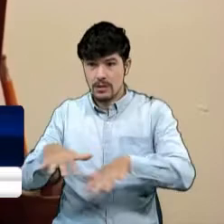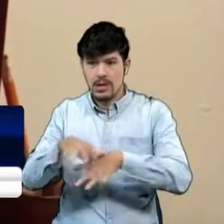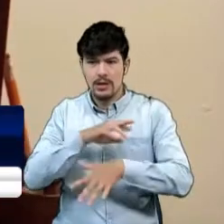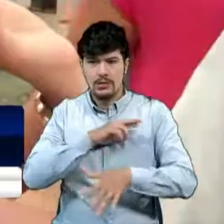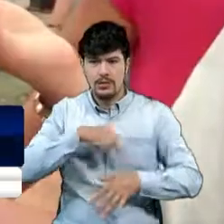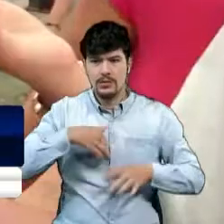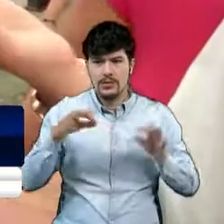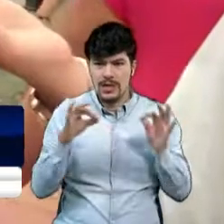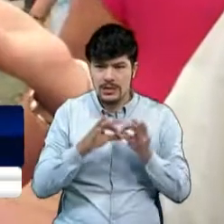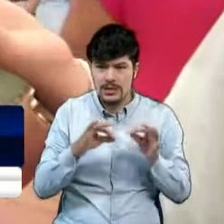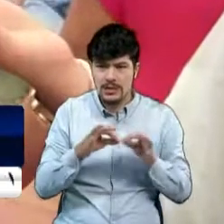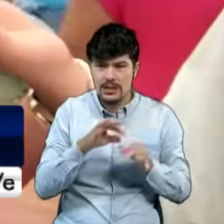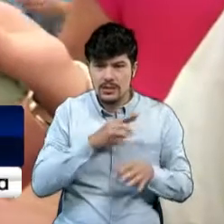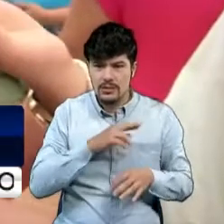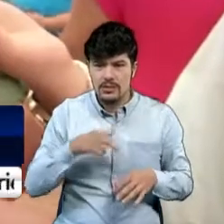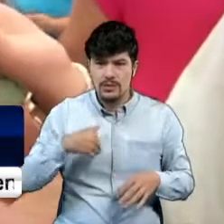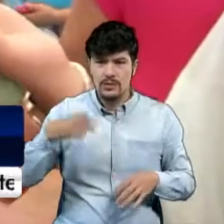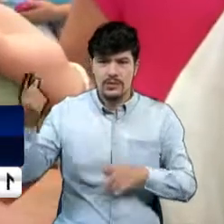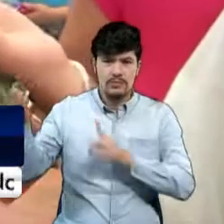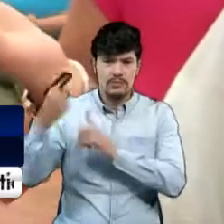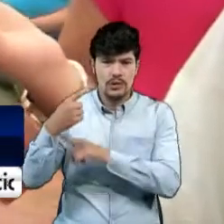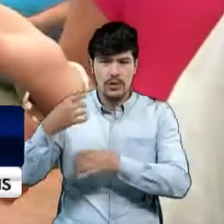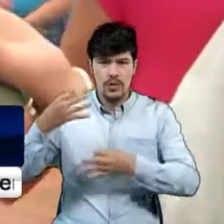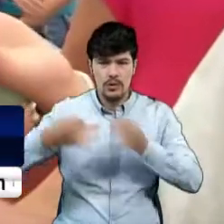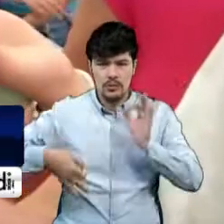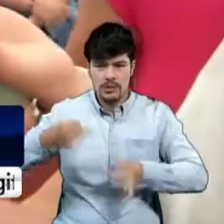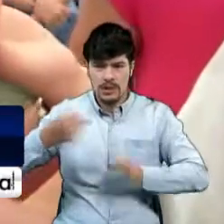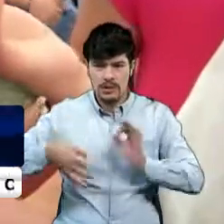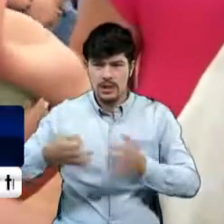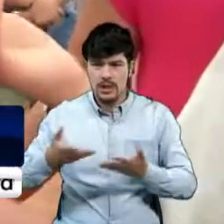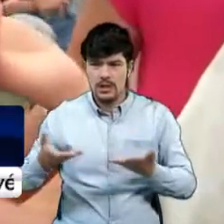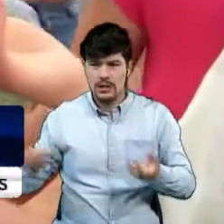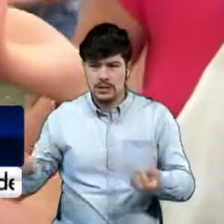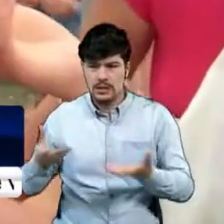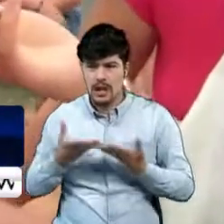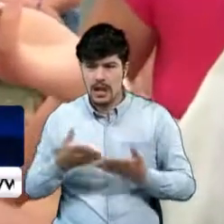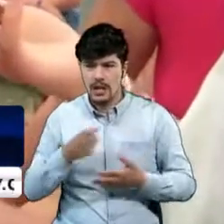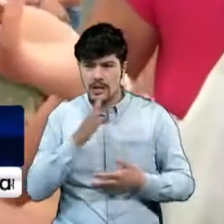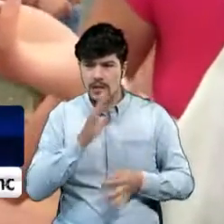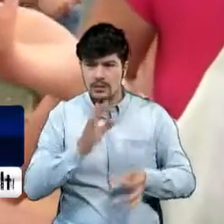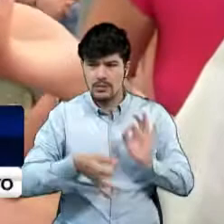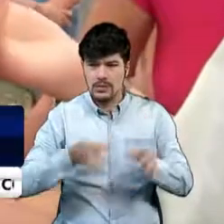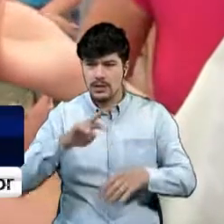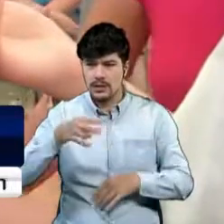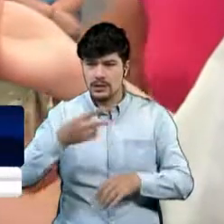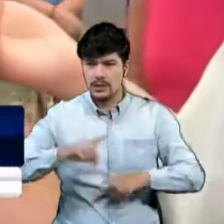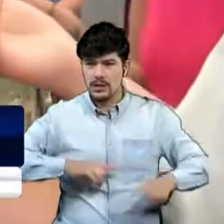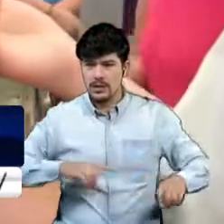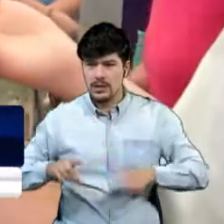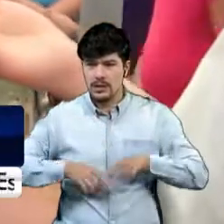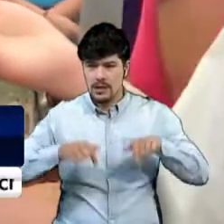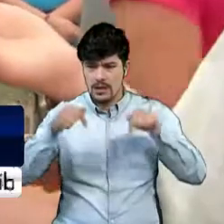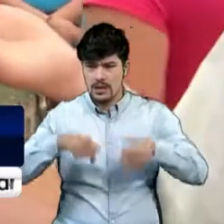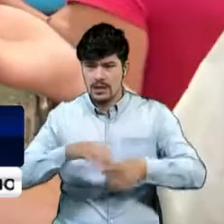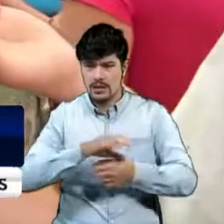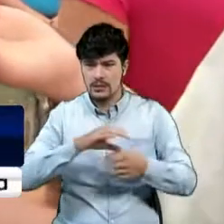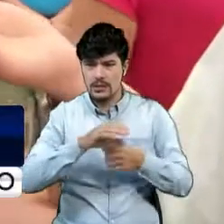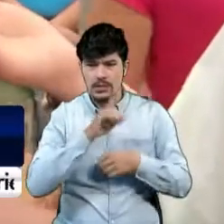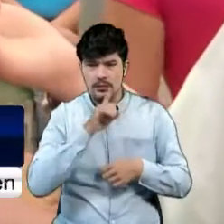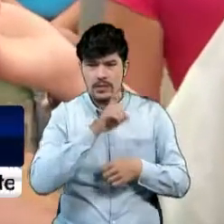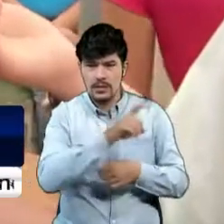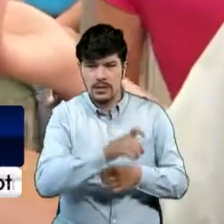simplemente estamos obedeciendo a una orden judicial proferida por el juzgado segundo administrativo grande el circuito de bucaramanga